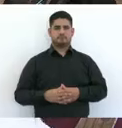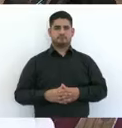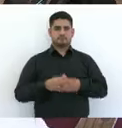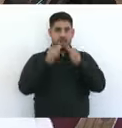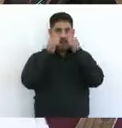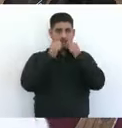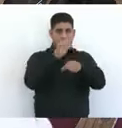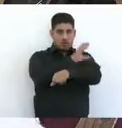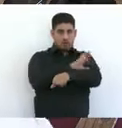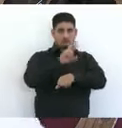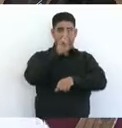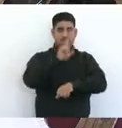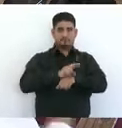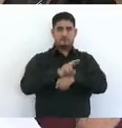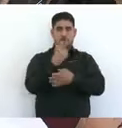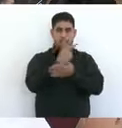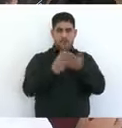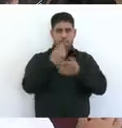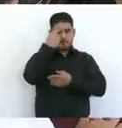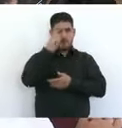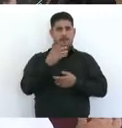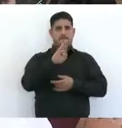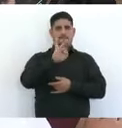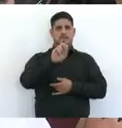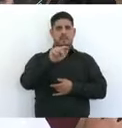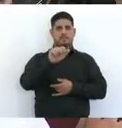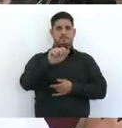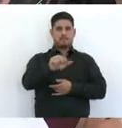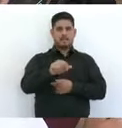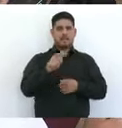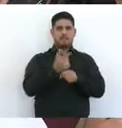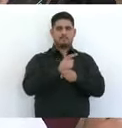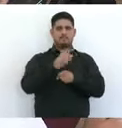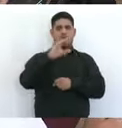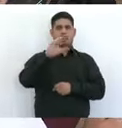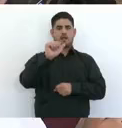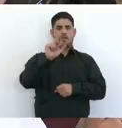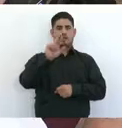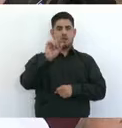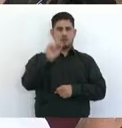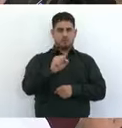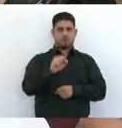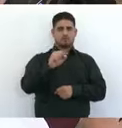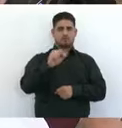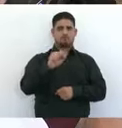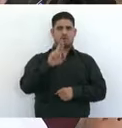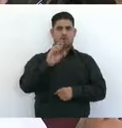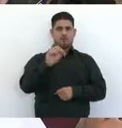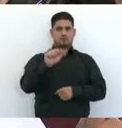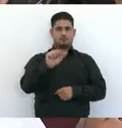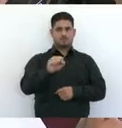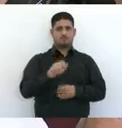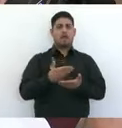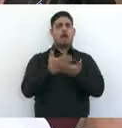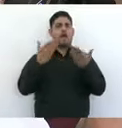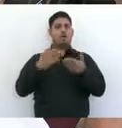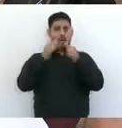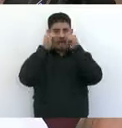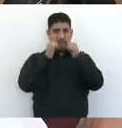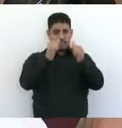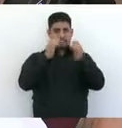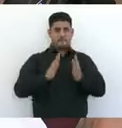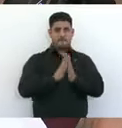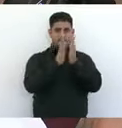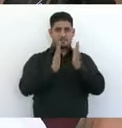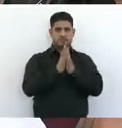Escuchamos al Coordinador General de Programas para el Bienestar, licenciado Carlos Torres Rosas. A continuación, escucharemos la